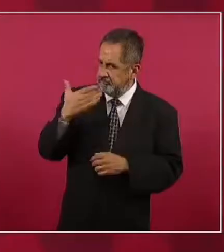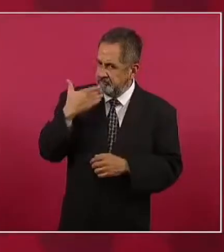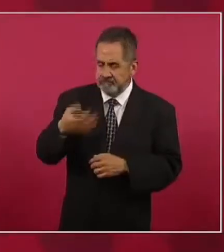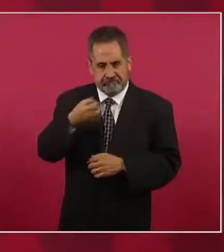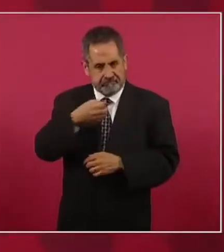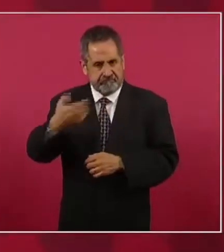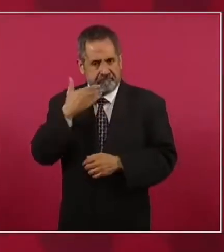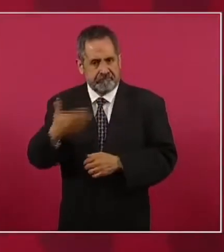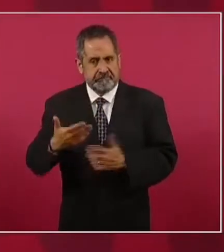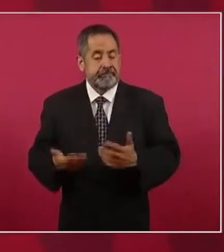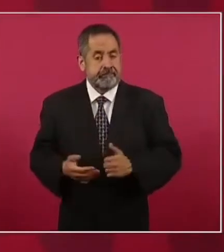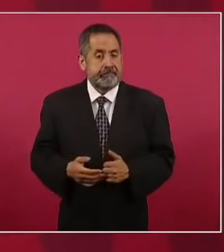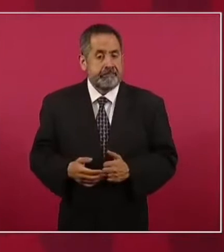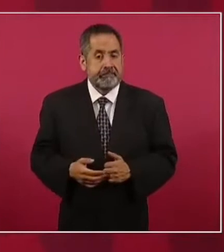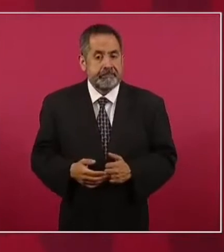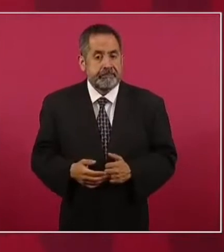Porque